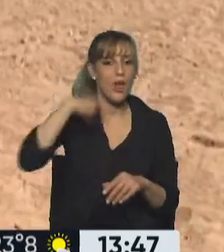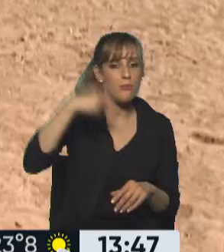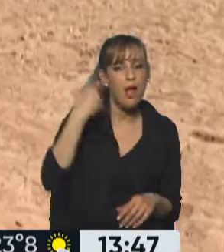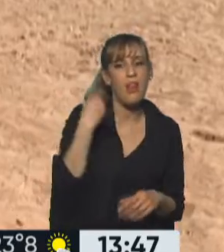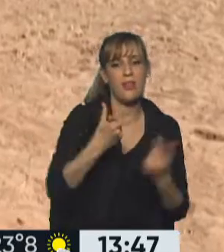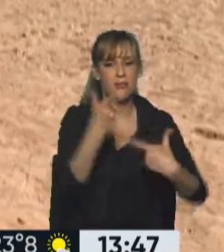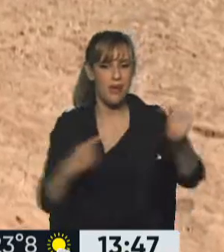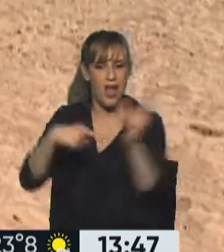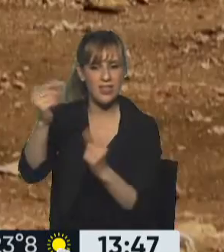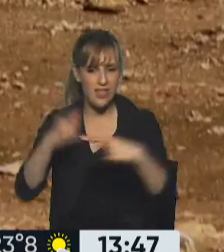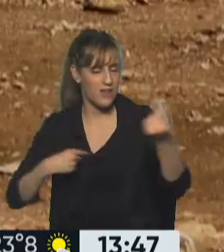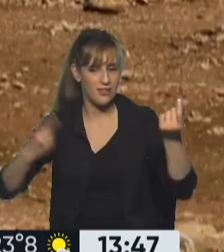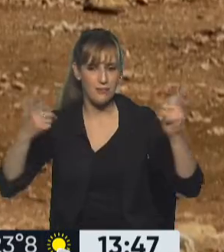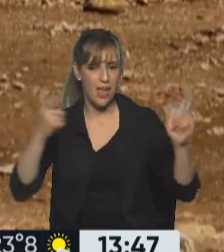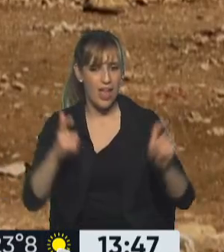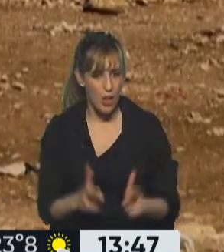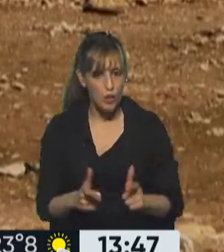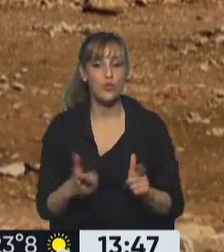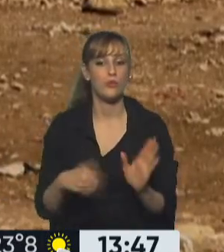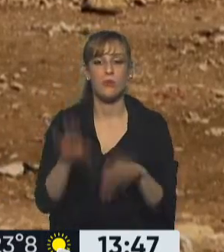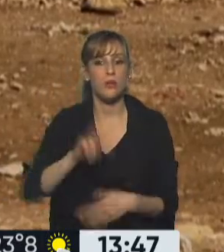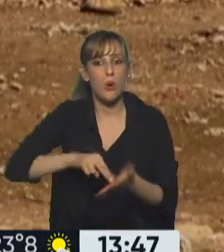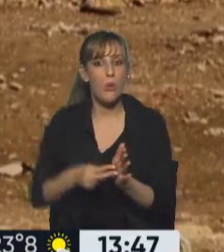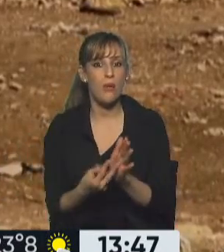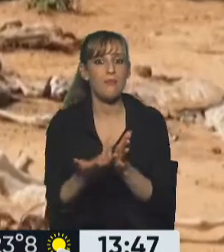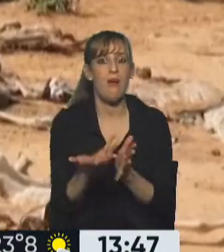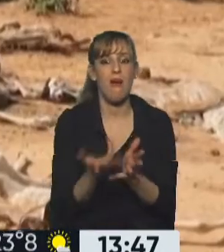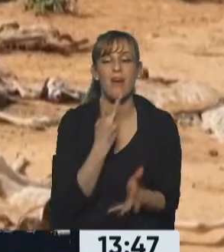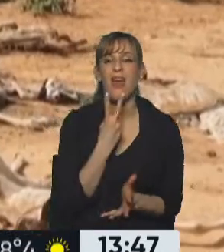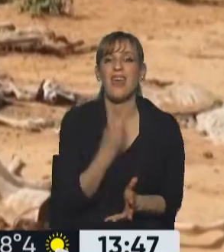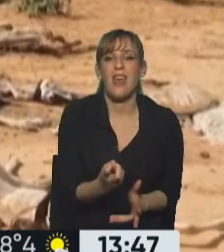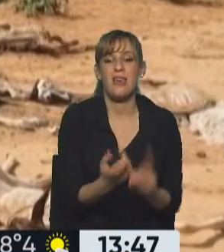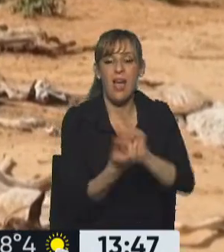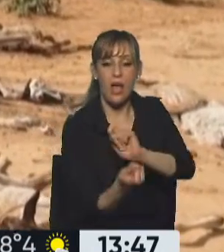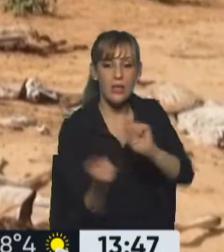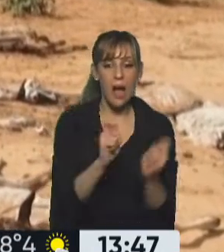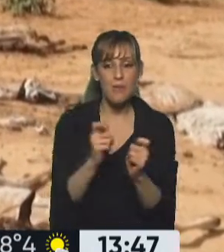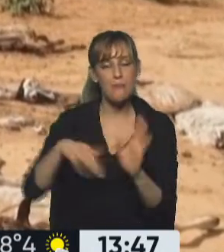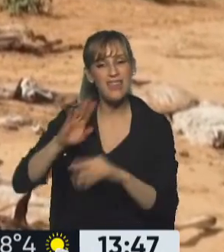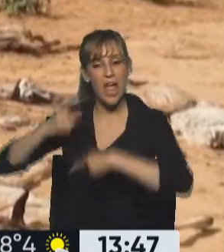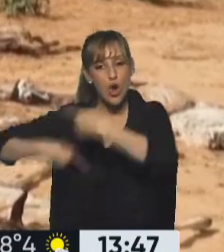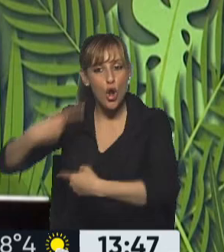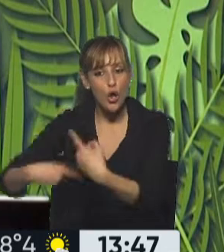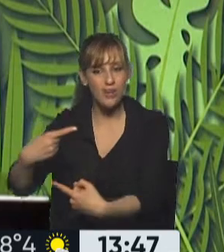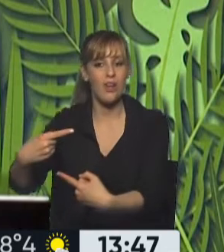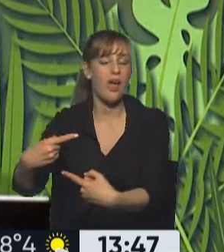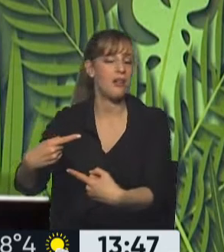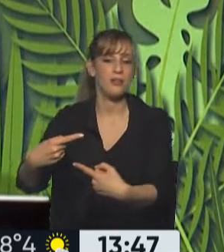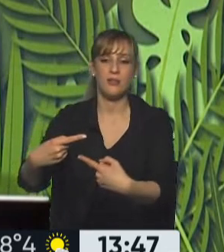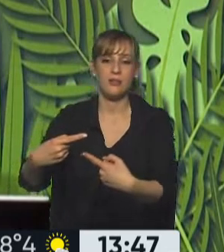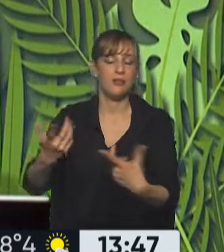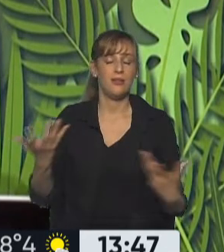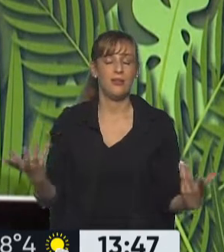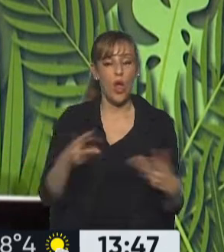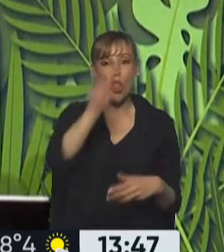con mayores problemas para financiar una reconversión a la tecnología más ecológica, probablemente no sume nuevos compromisos para los cerca de